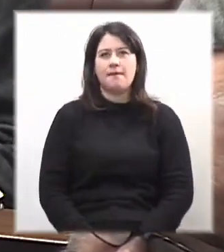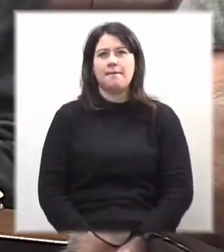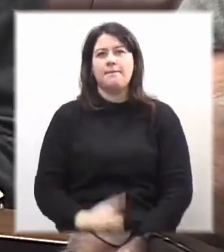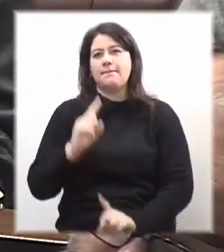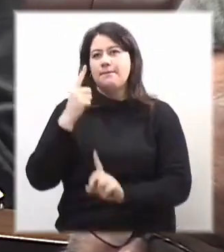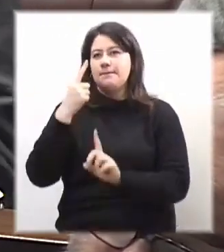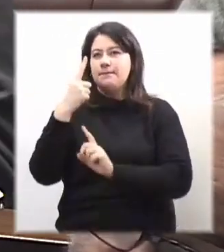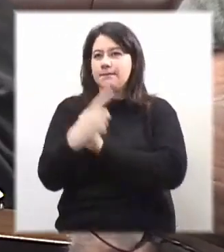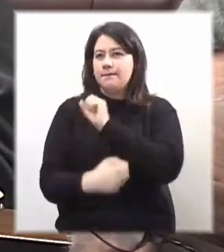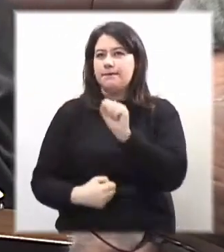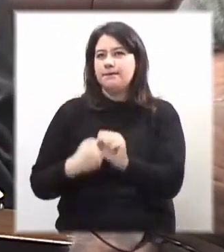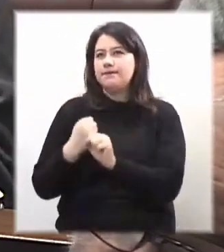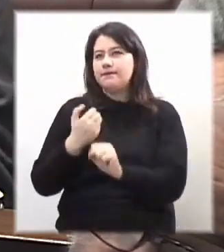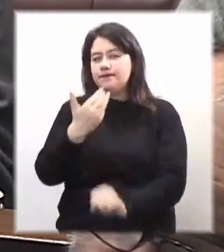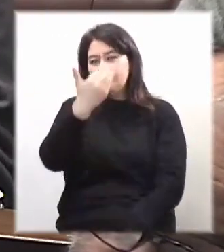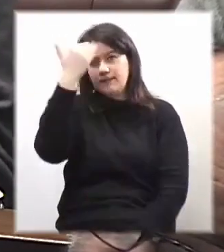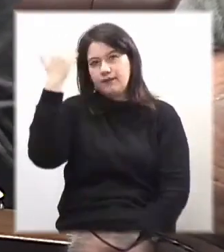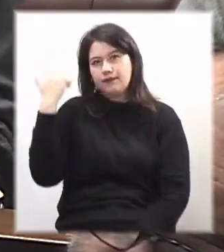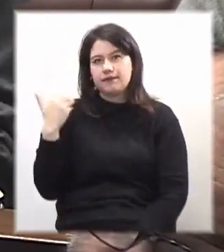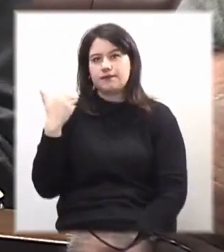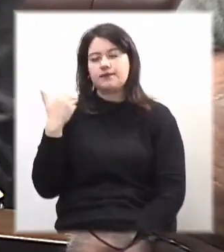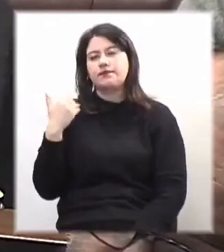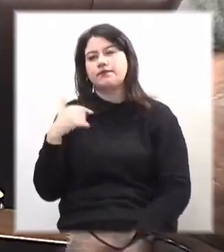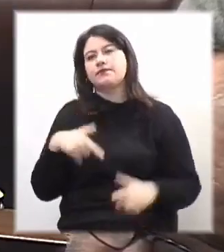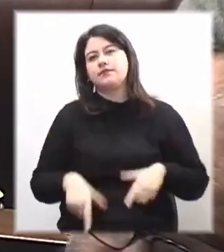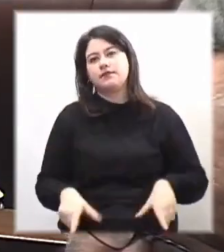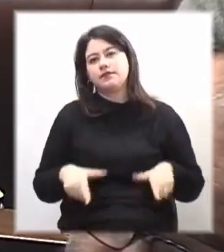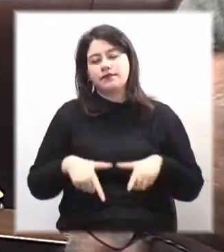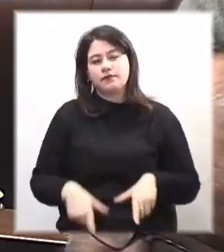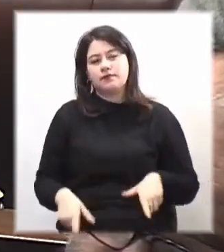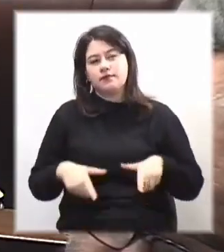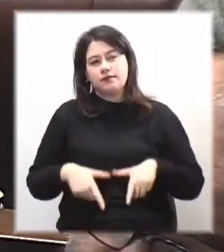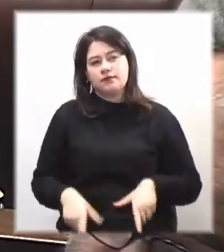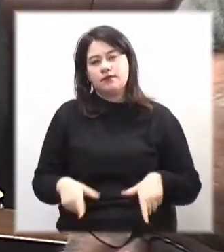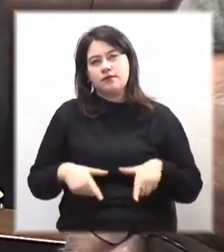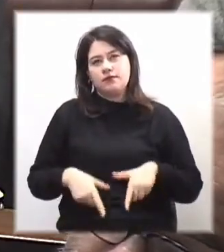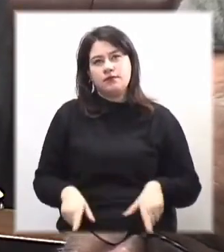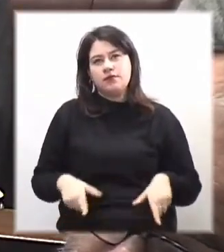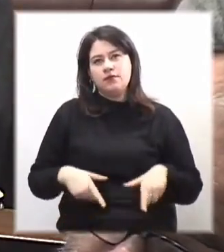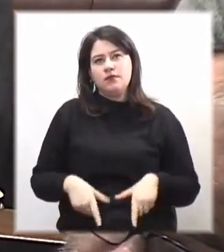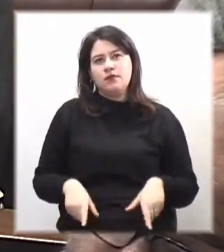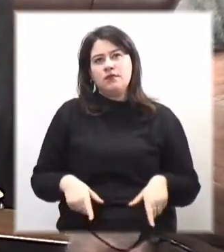hace un año el Ministerio que dirige